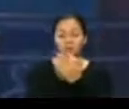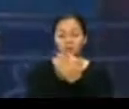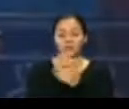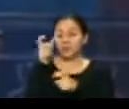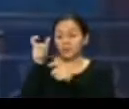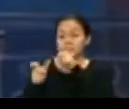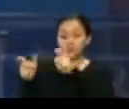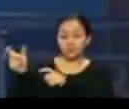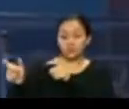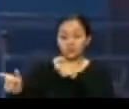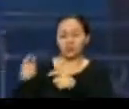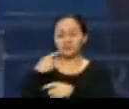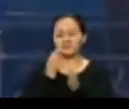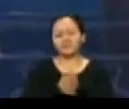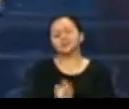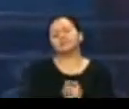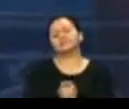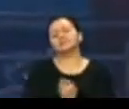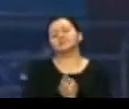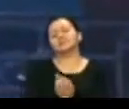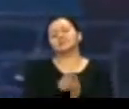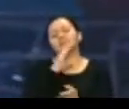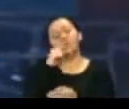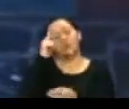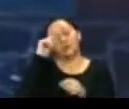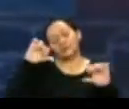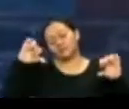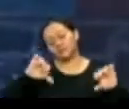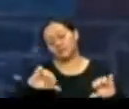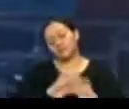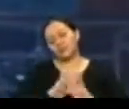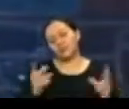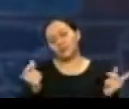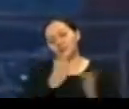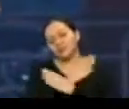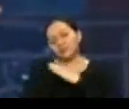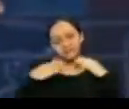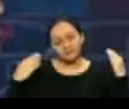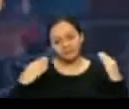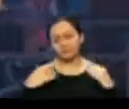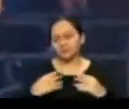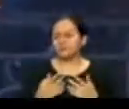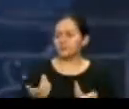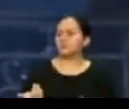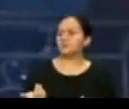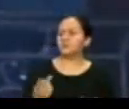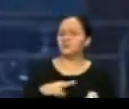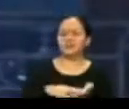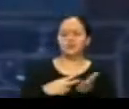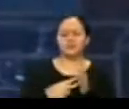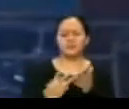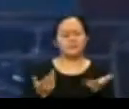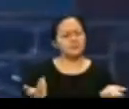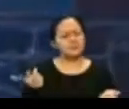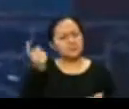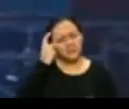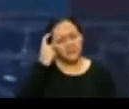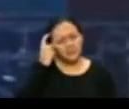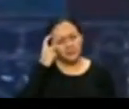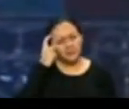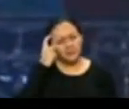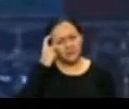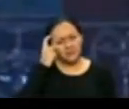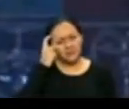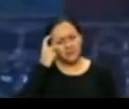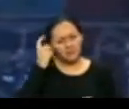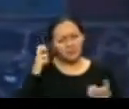límites ni escrúpulos en cualquier país con conciencia nacional de todas y de todos.